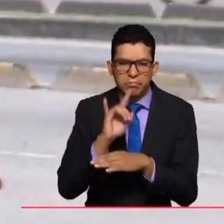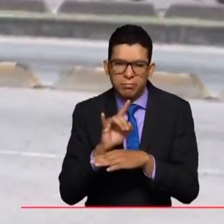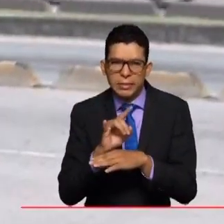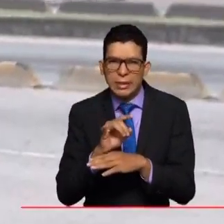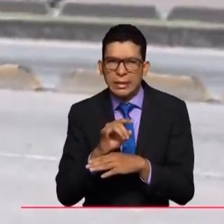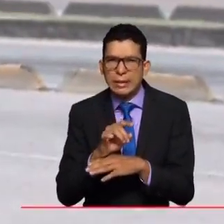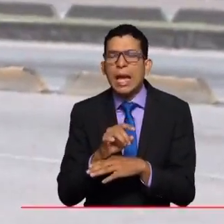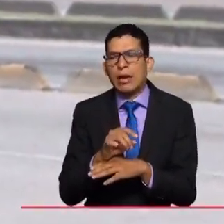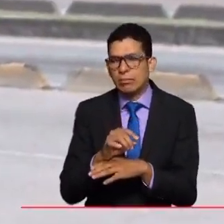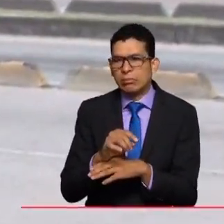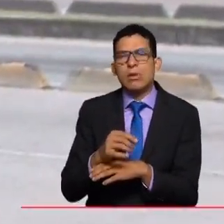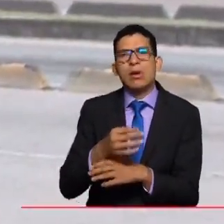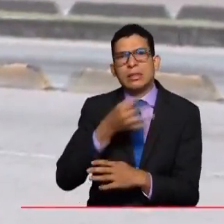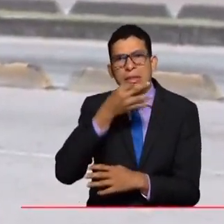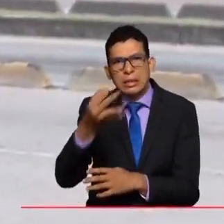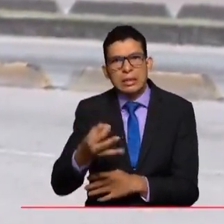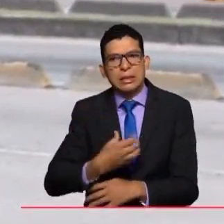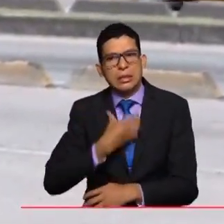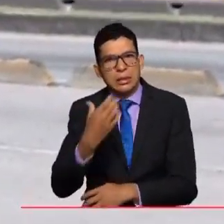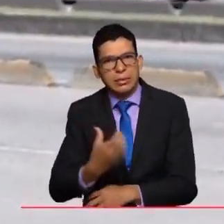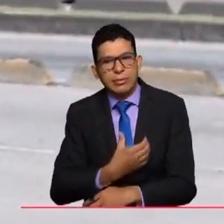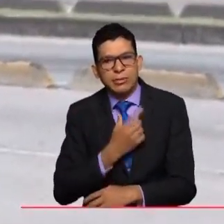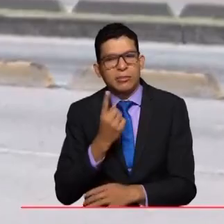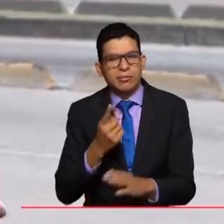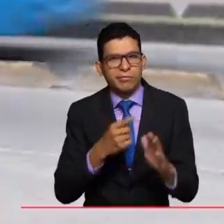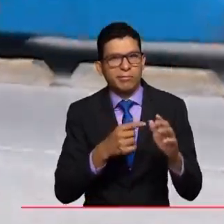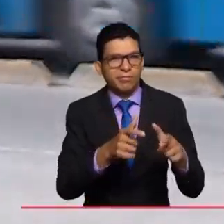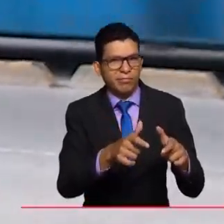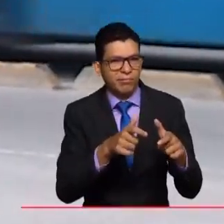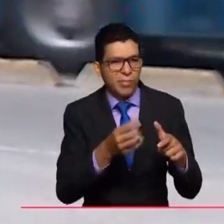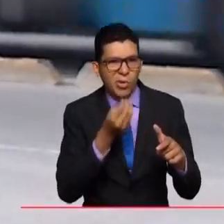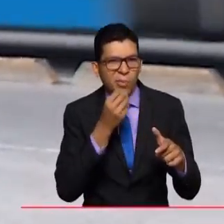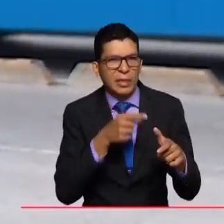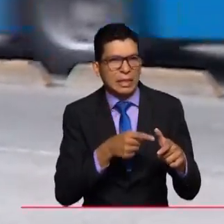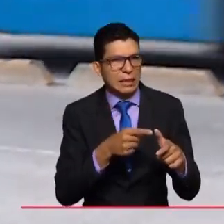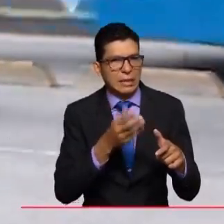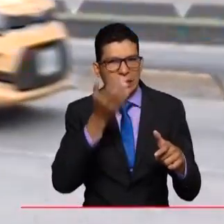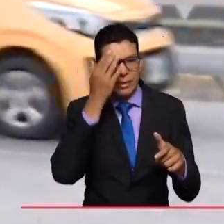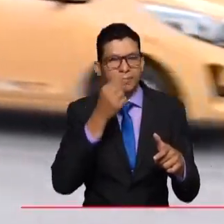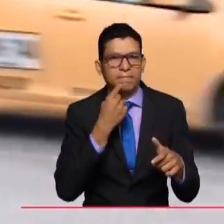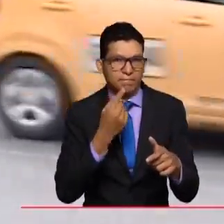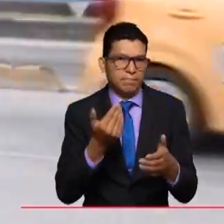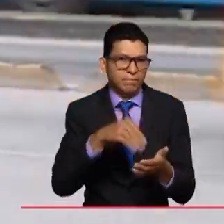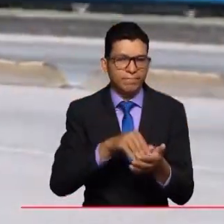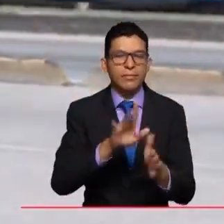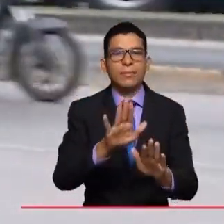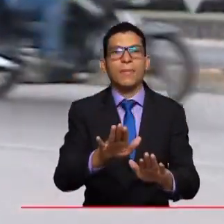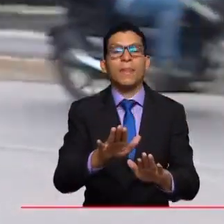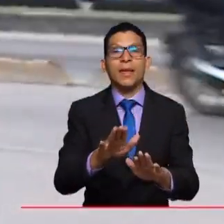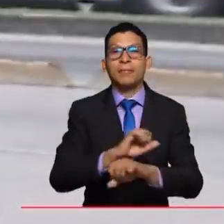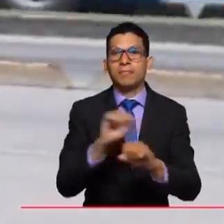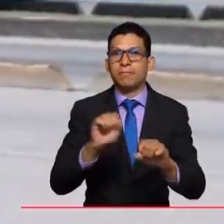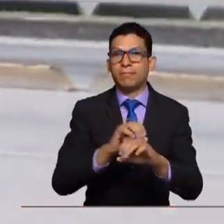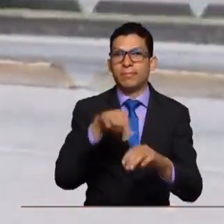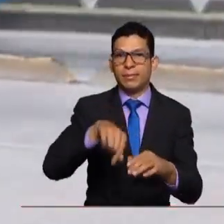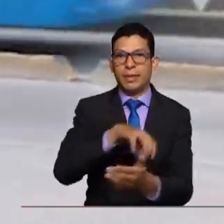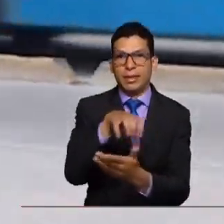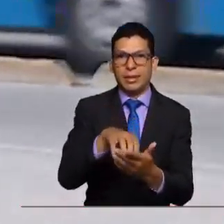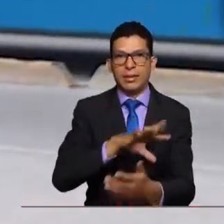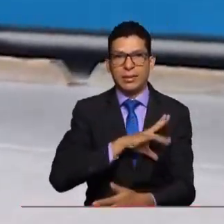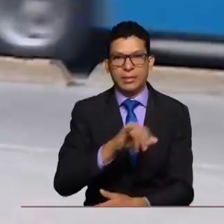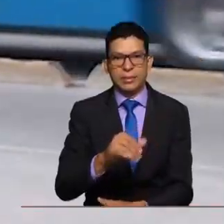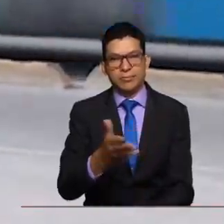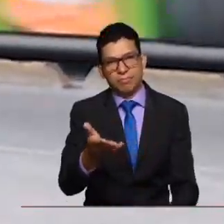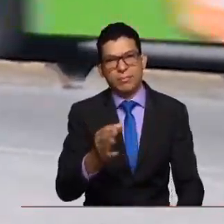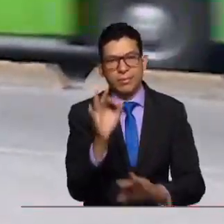de denuncias frente algún tipo de irregularidades en este el proceso de regreso a clases información a esta hora en la mañana en el centro de Cali Carlos